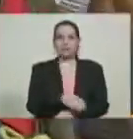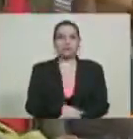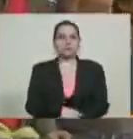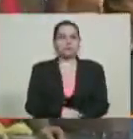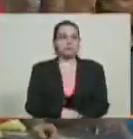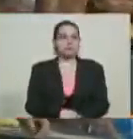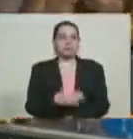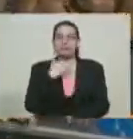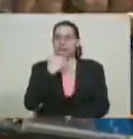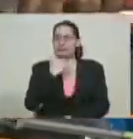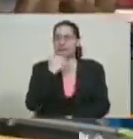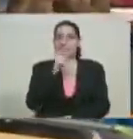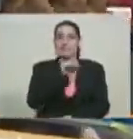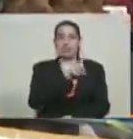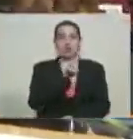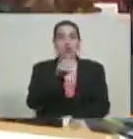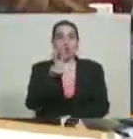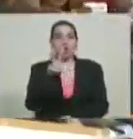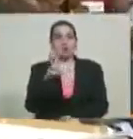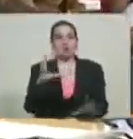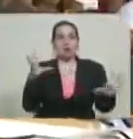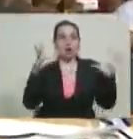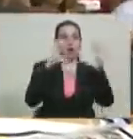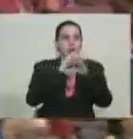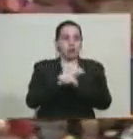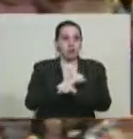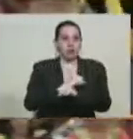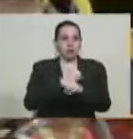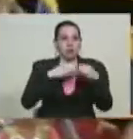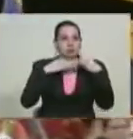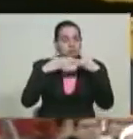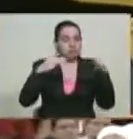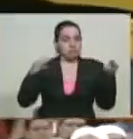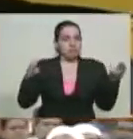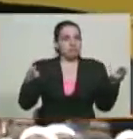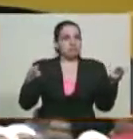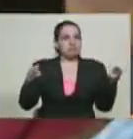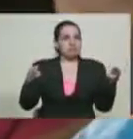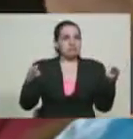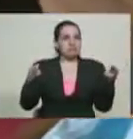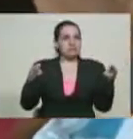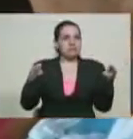Casi hasta las 12 de la noche estuvieron abiertos los centros electorales.